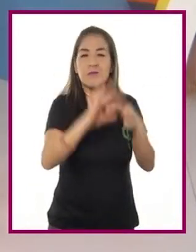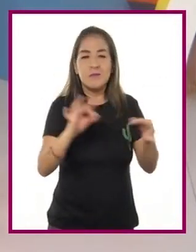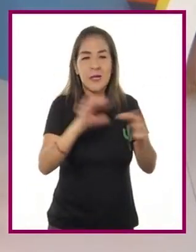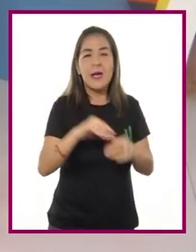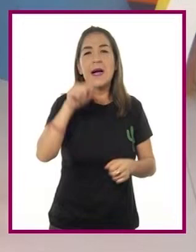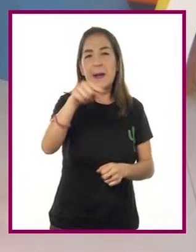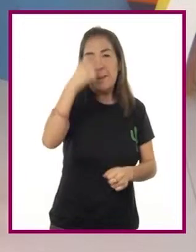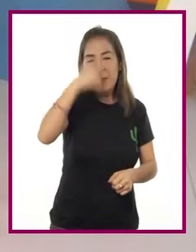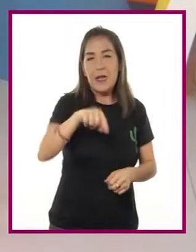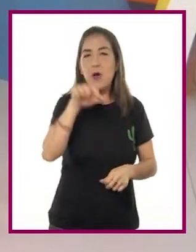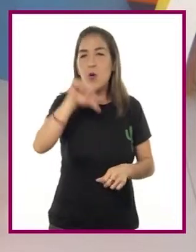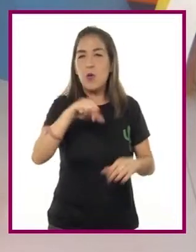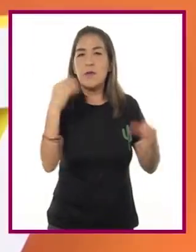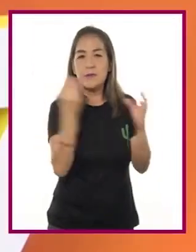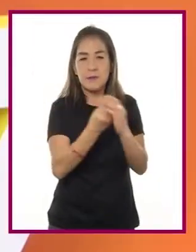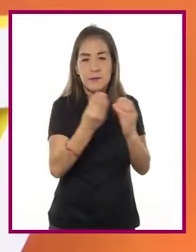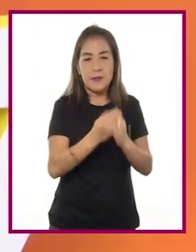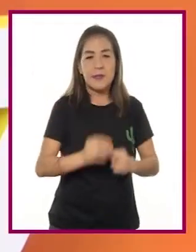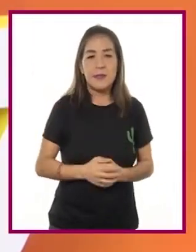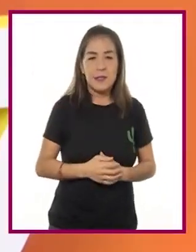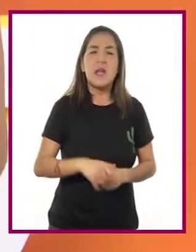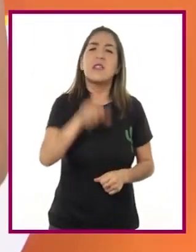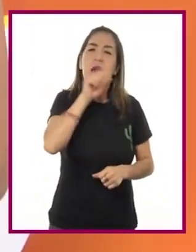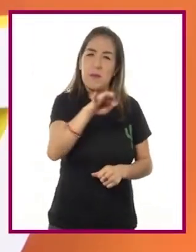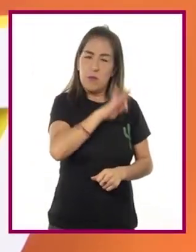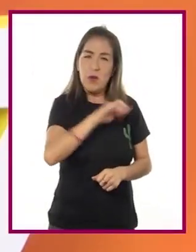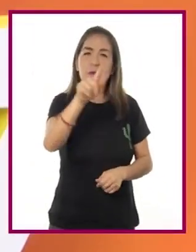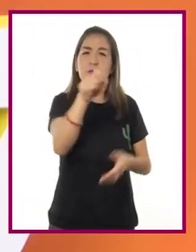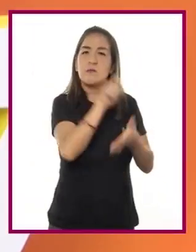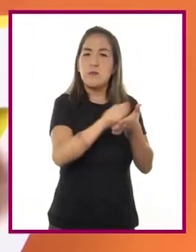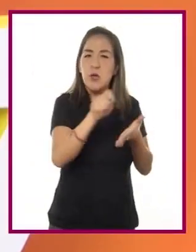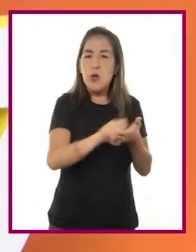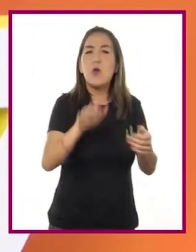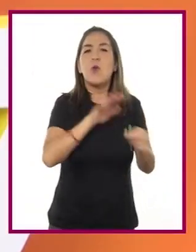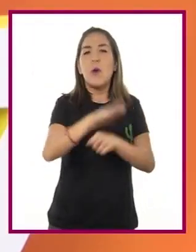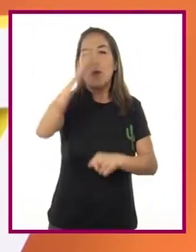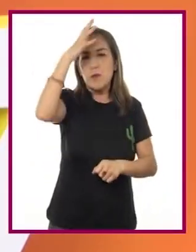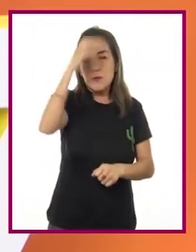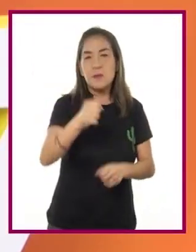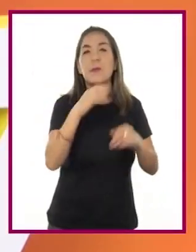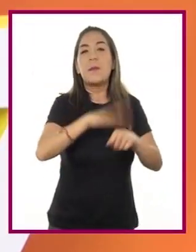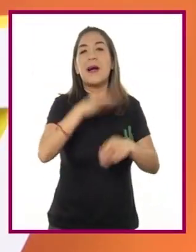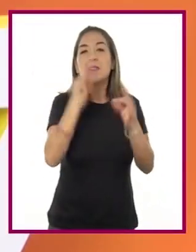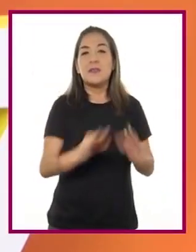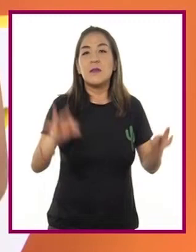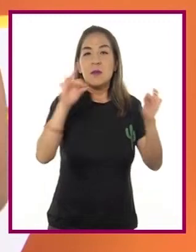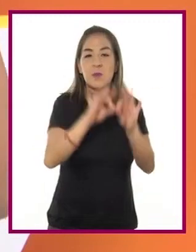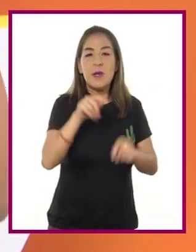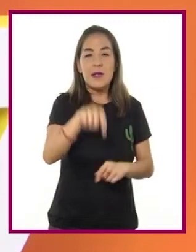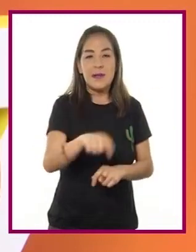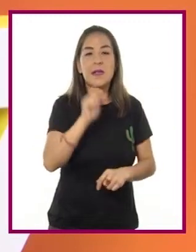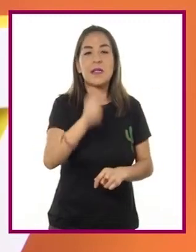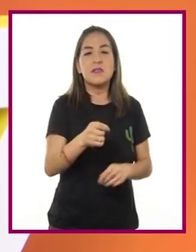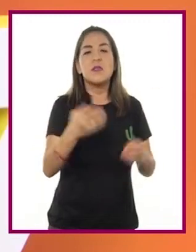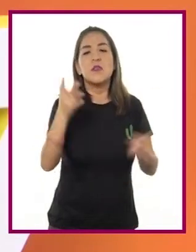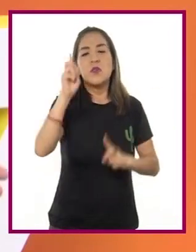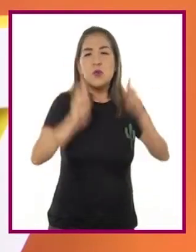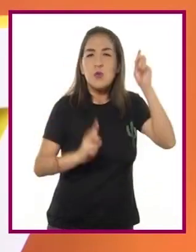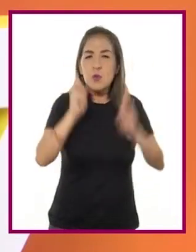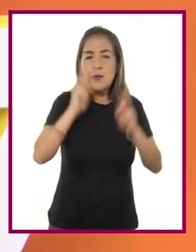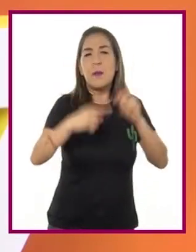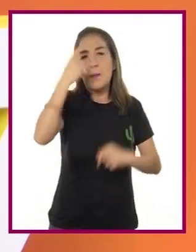durante el transcurso de la sesión. También pueden tomar nota de los conceptos más relevantes o de aquellos que les causen dudas